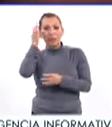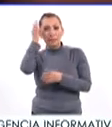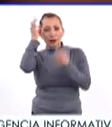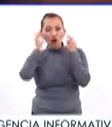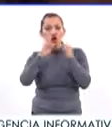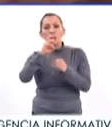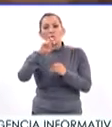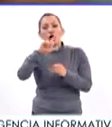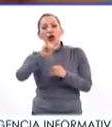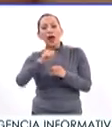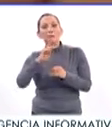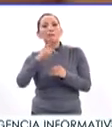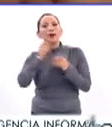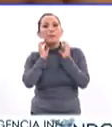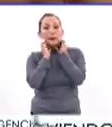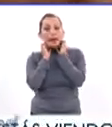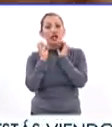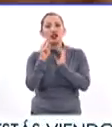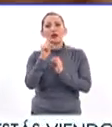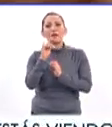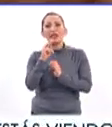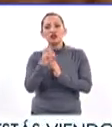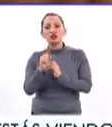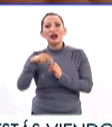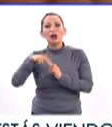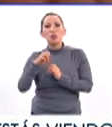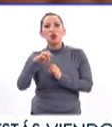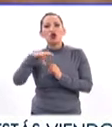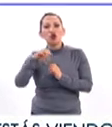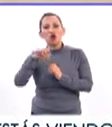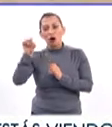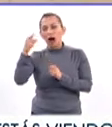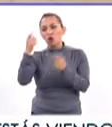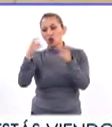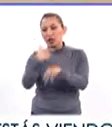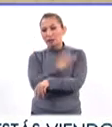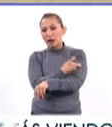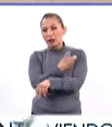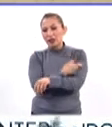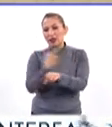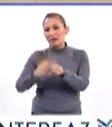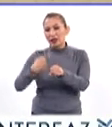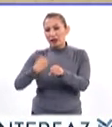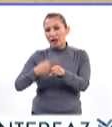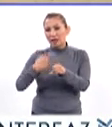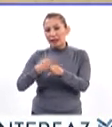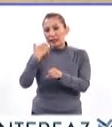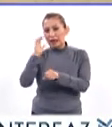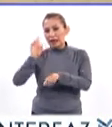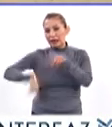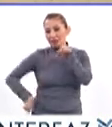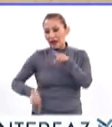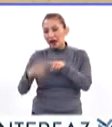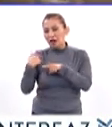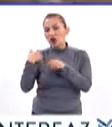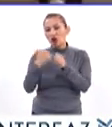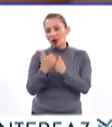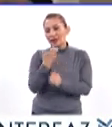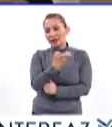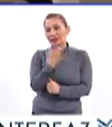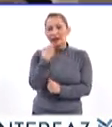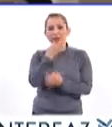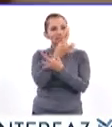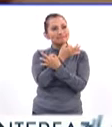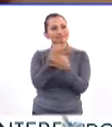sarampión, rubiola, paperas, rotavirus y neumococo son algunas de las enfermedades que se busca erradicar a través de